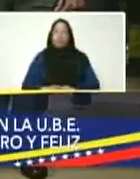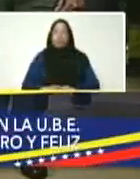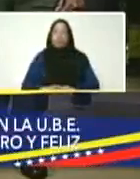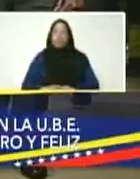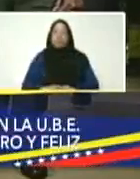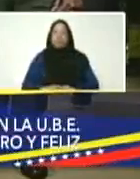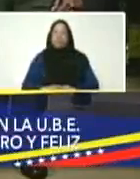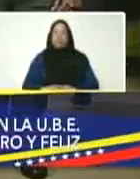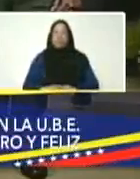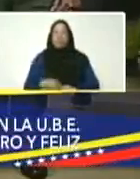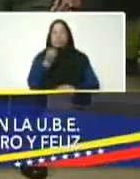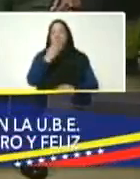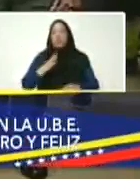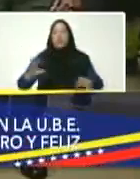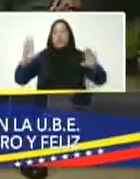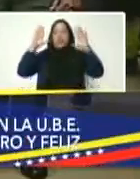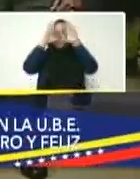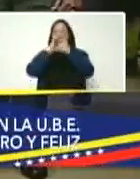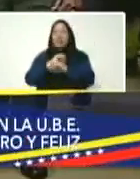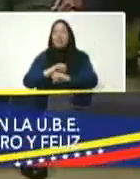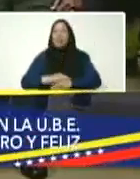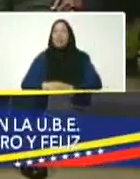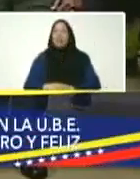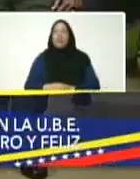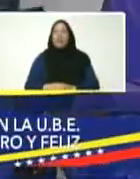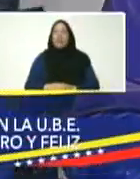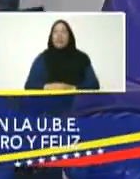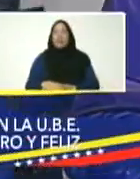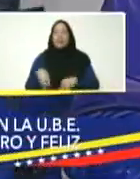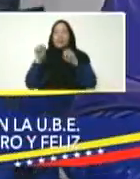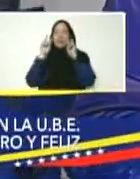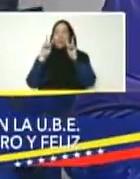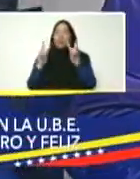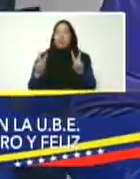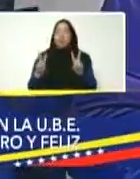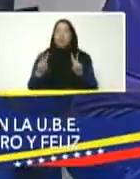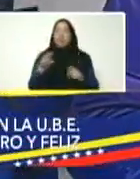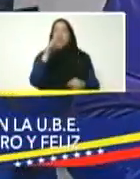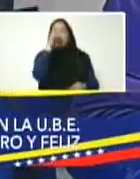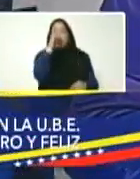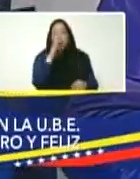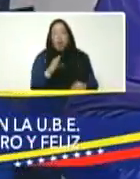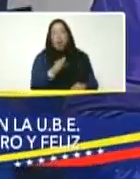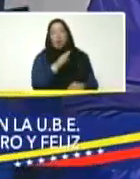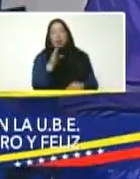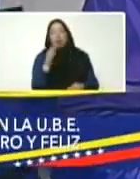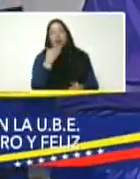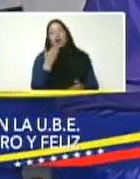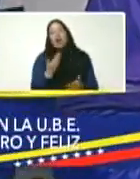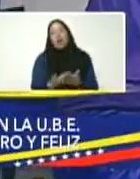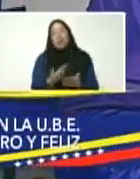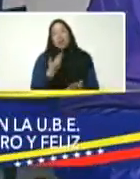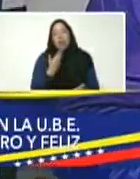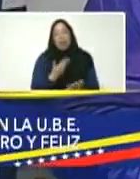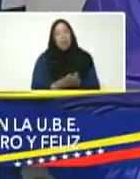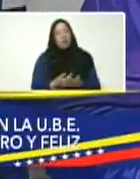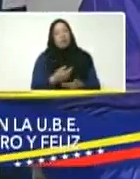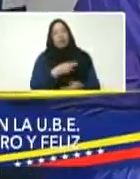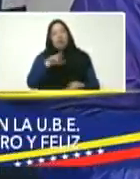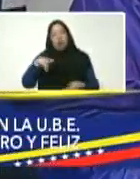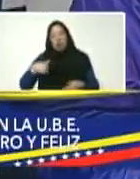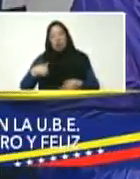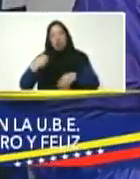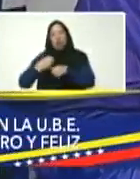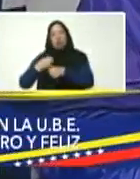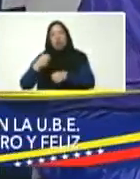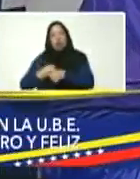Buenas noches, señor presidente. A través de estas cámaras quiero bendecirlo y darle las gracias por confiar en nosotros, por